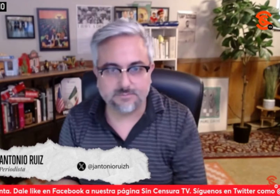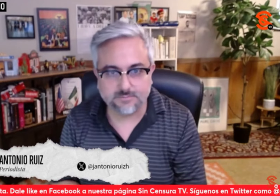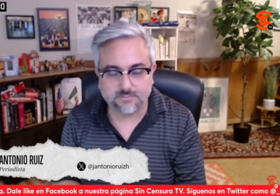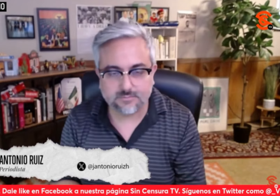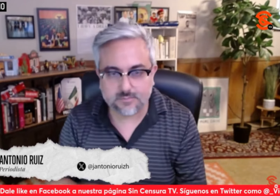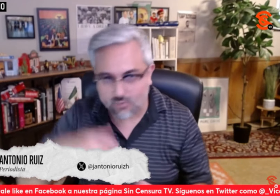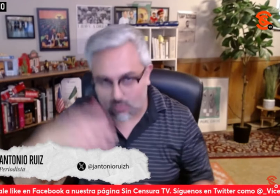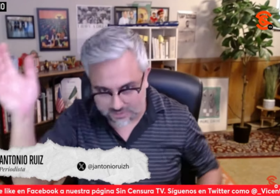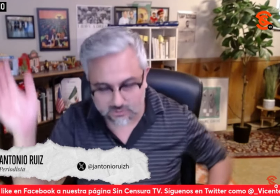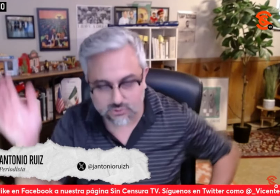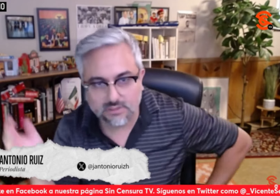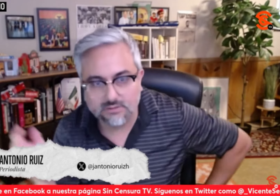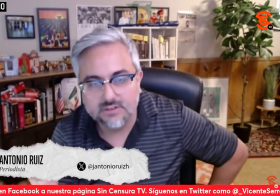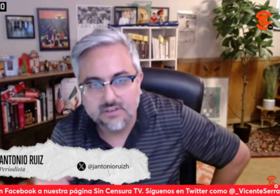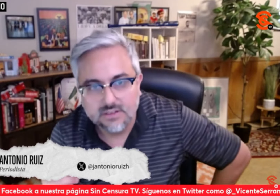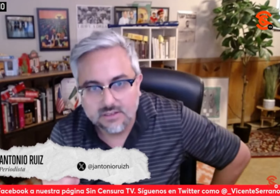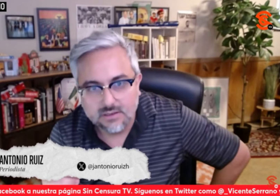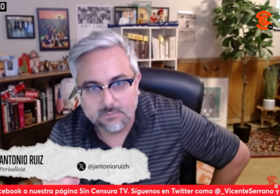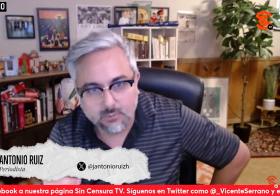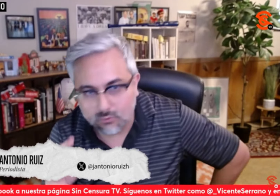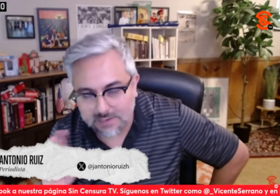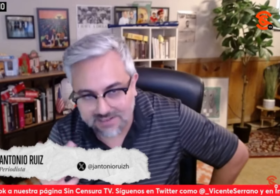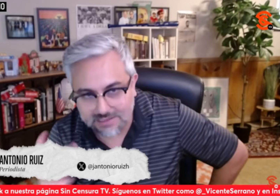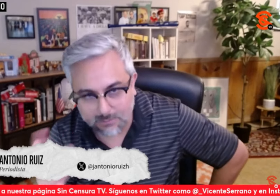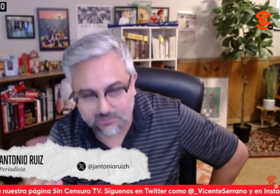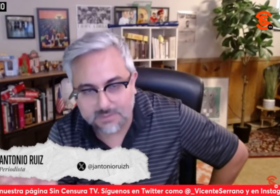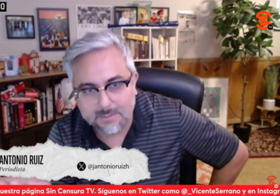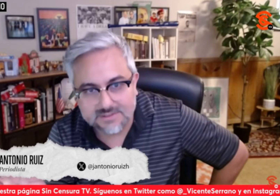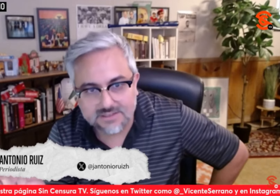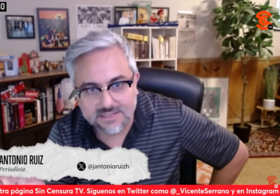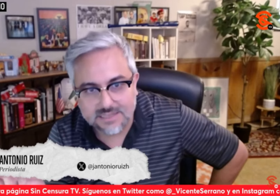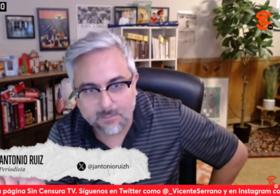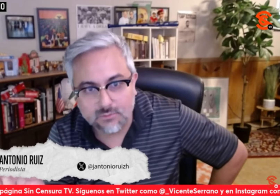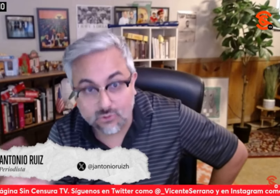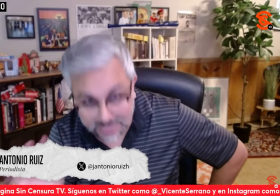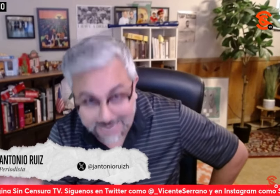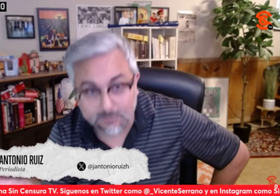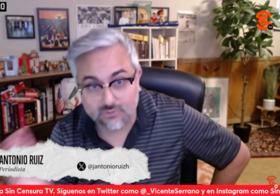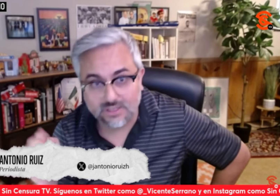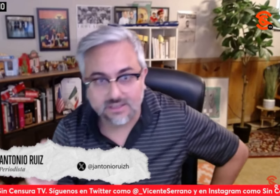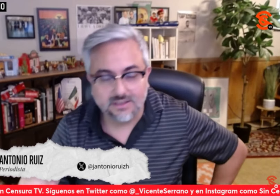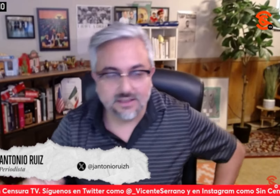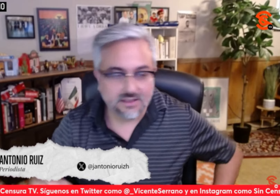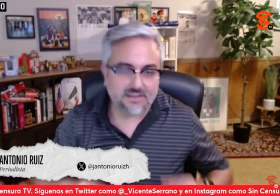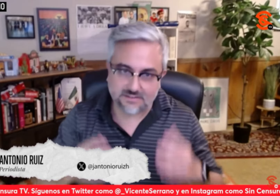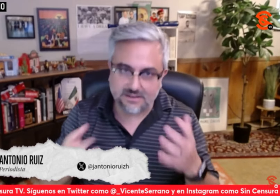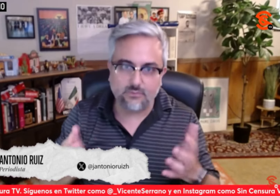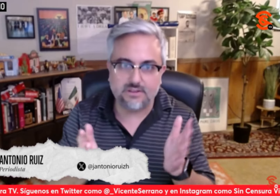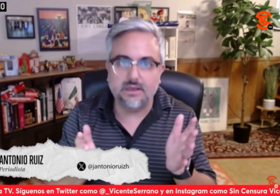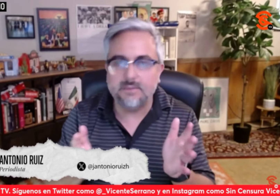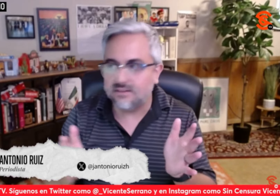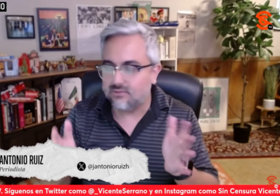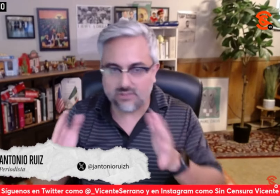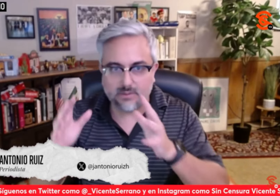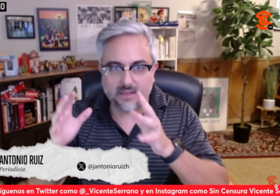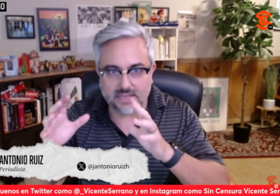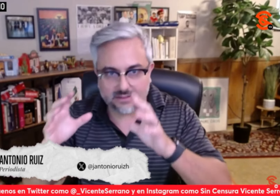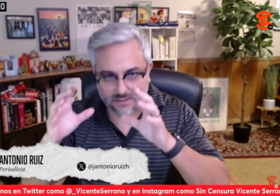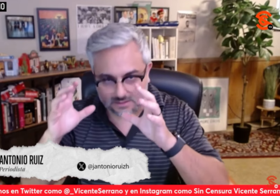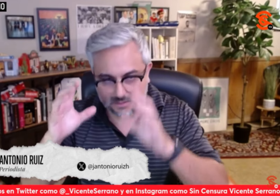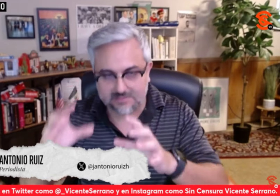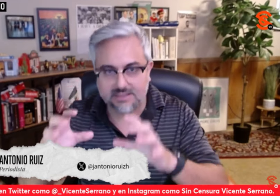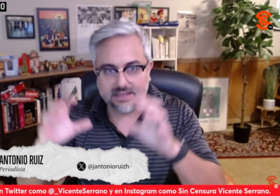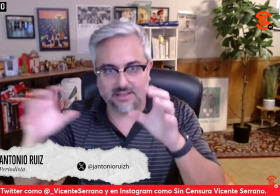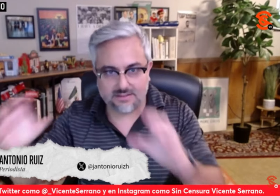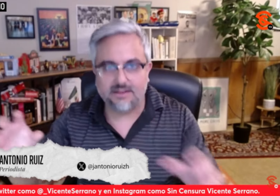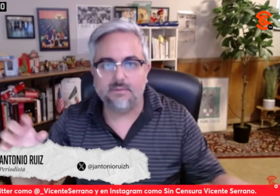este, uno de los Yunes, por un margen de aproximadamente 30 puntos, ambos, ¿eh? Y sí, efectivamente, usted veía en